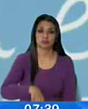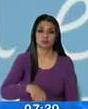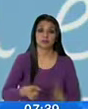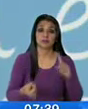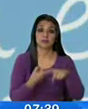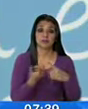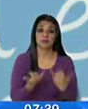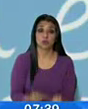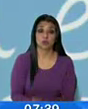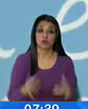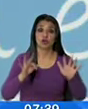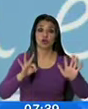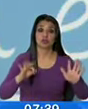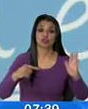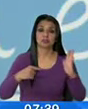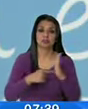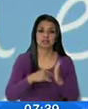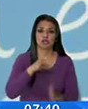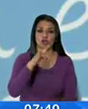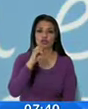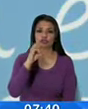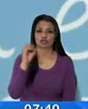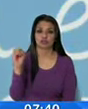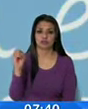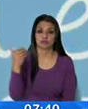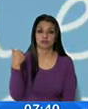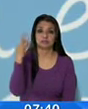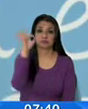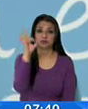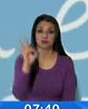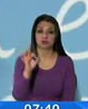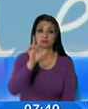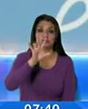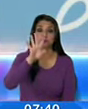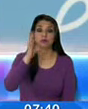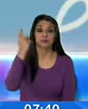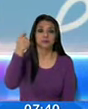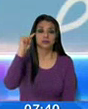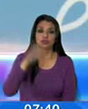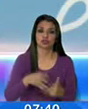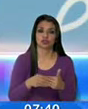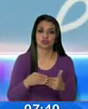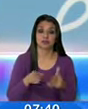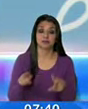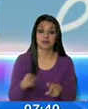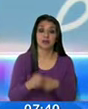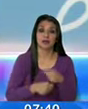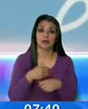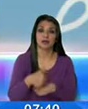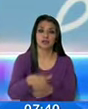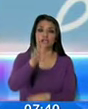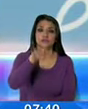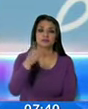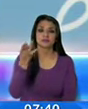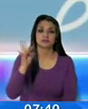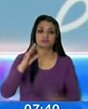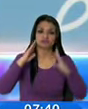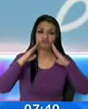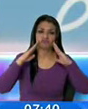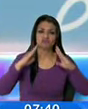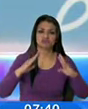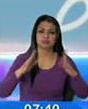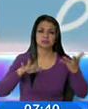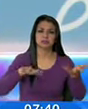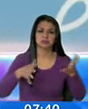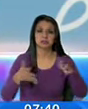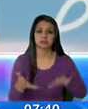tenemos 8.800. Tenemos un presupuesto de 34 millones de dólares para este año para atender a